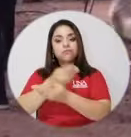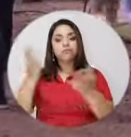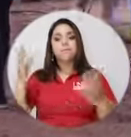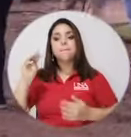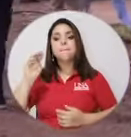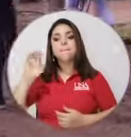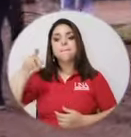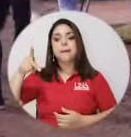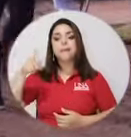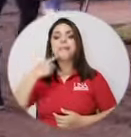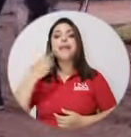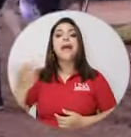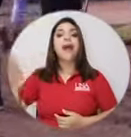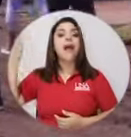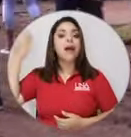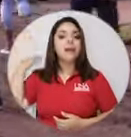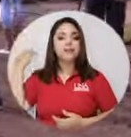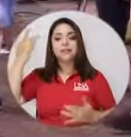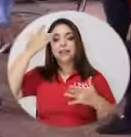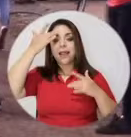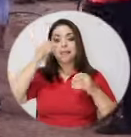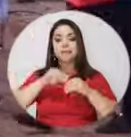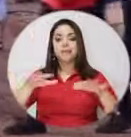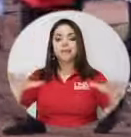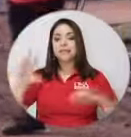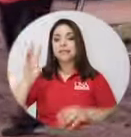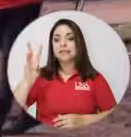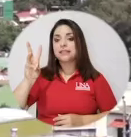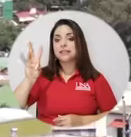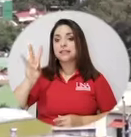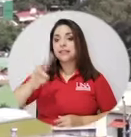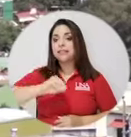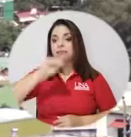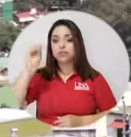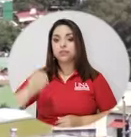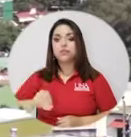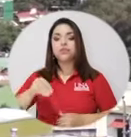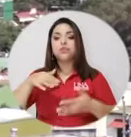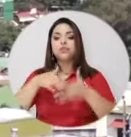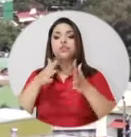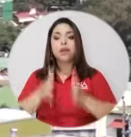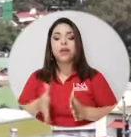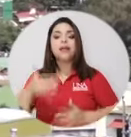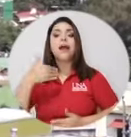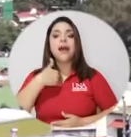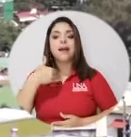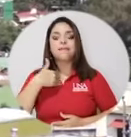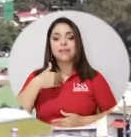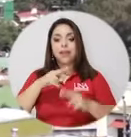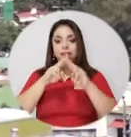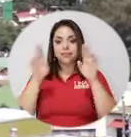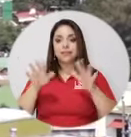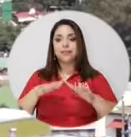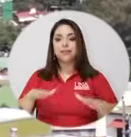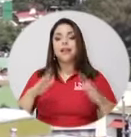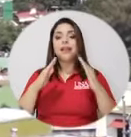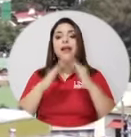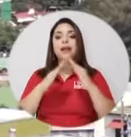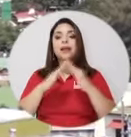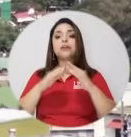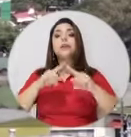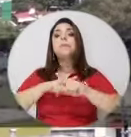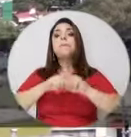ejemplo, se tiene que antes de la pandemia un 67% de estudiantes de la región central tenían internet en su